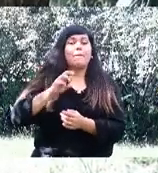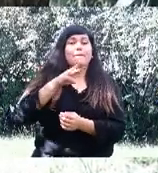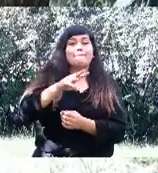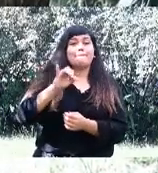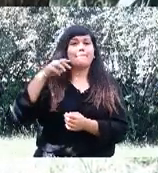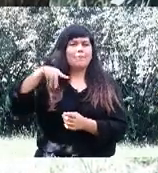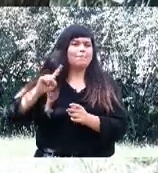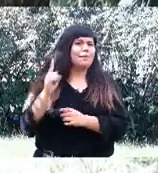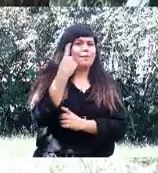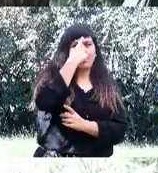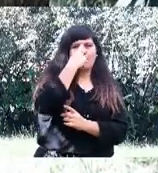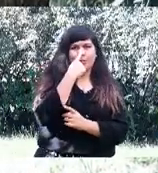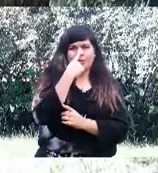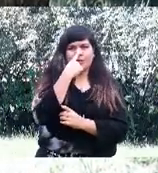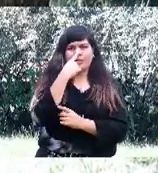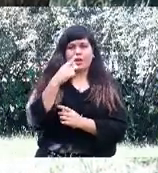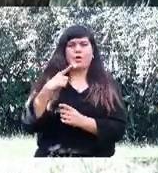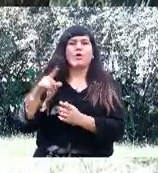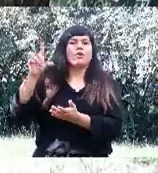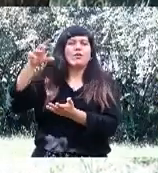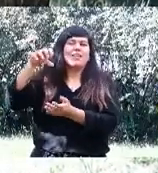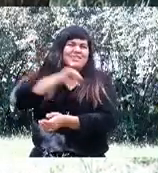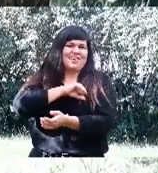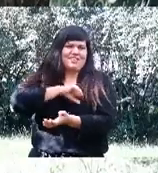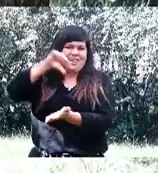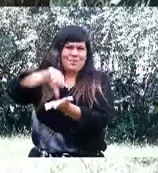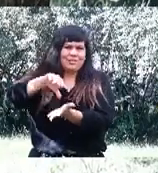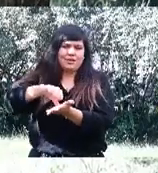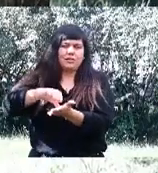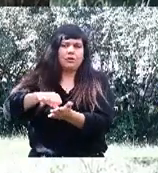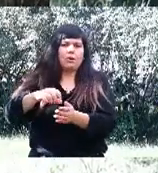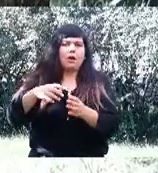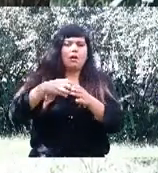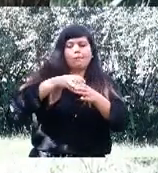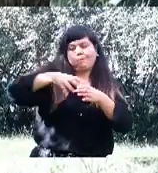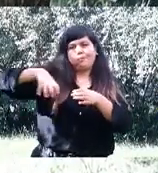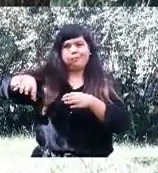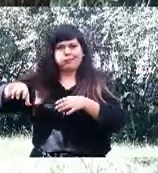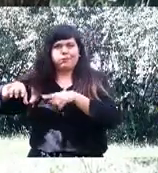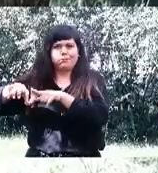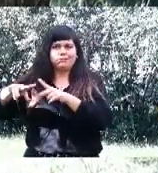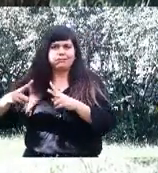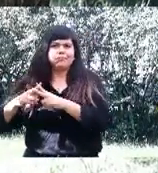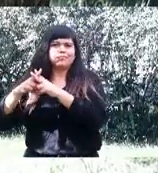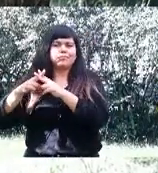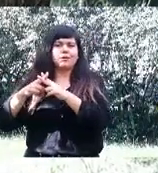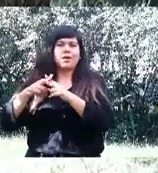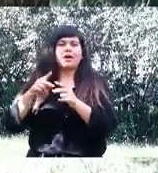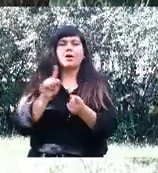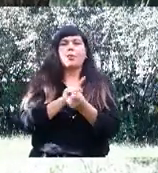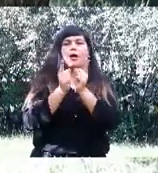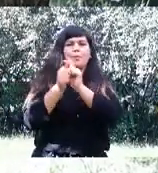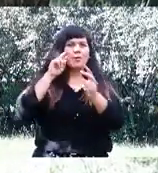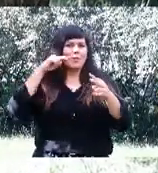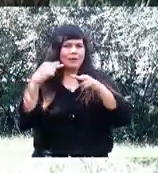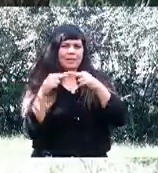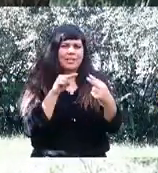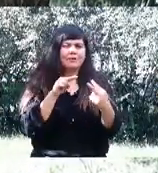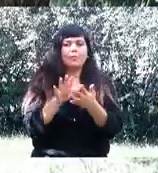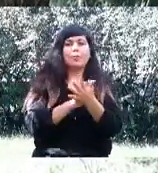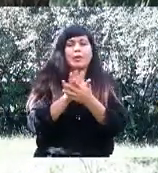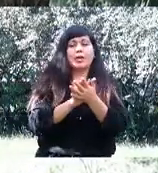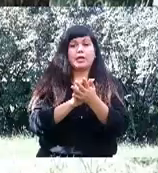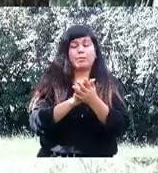museo que se instala fuera del centro cívico de la ciudad por lo tanto genera un cambio de perspectiva no solamente desde la idea